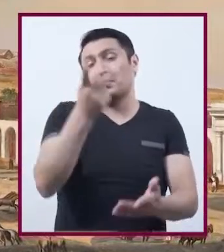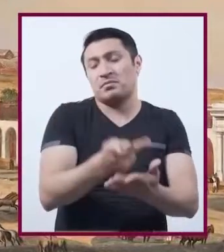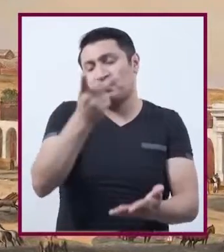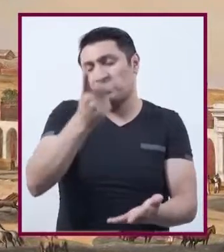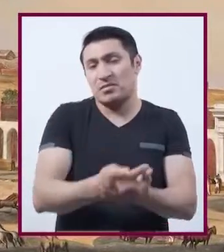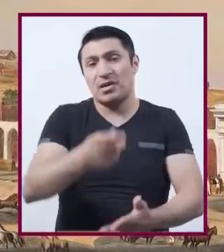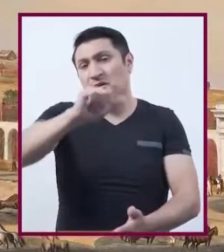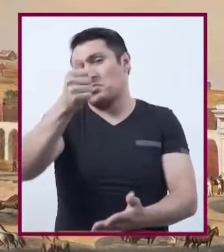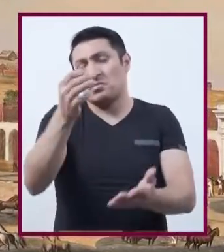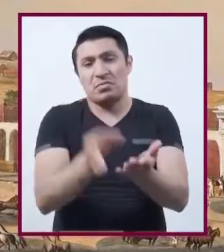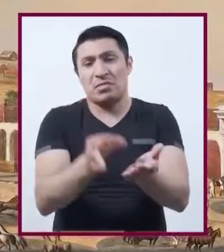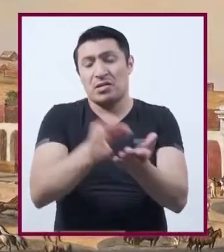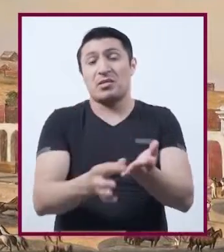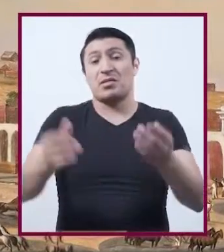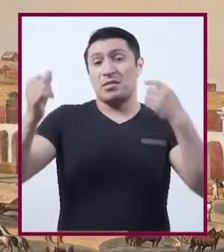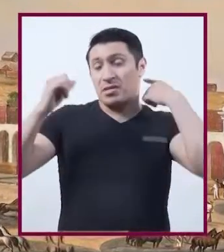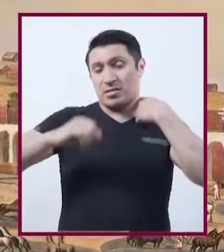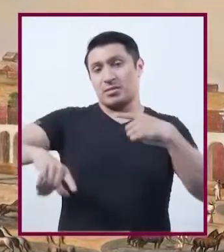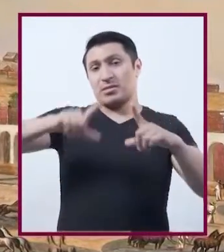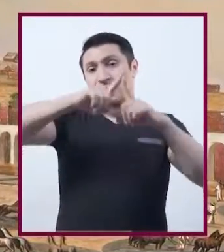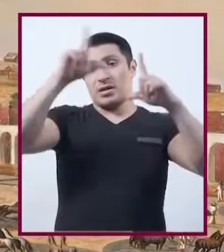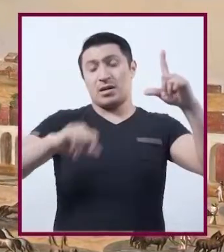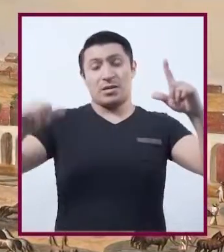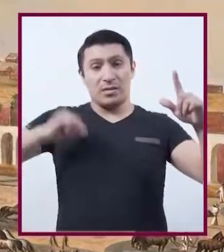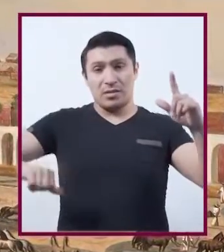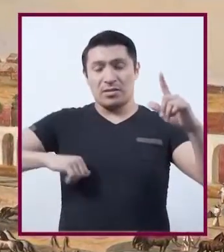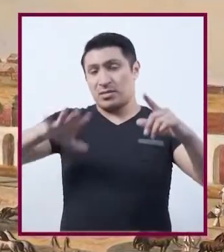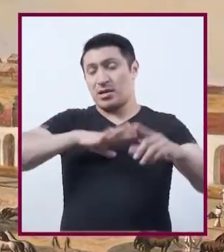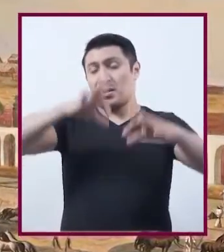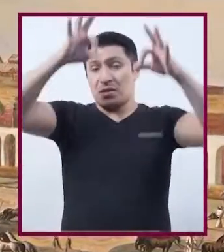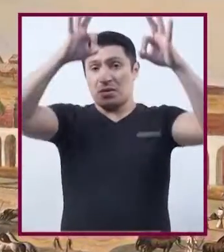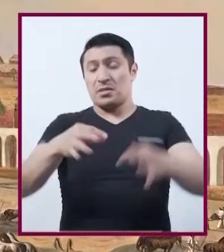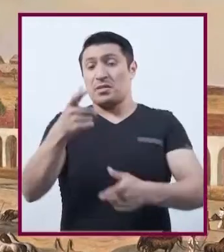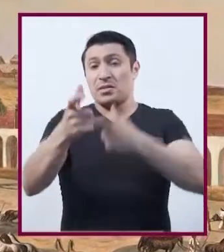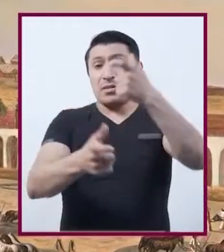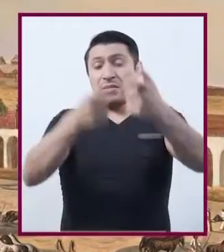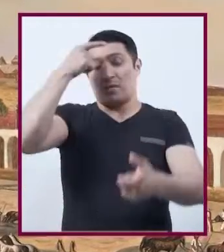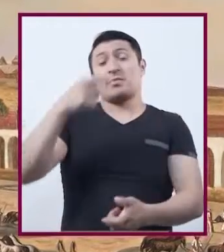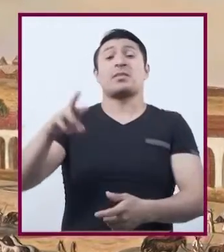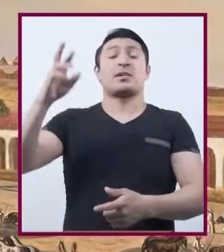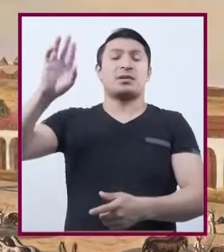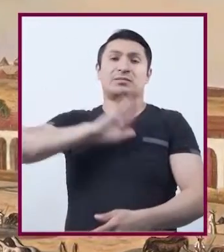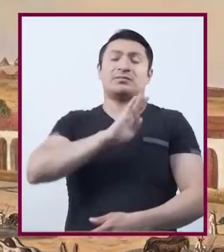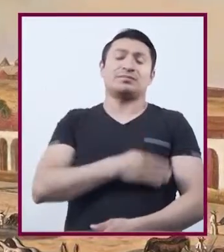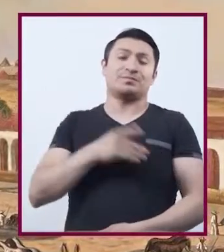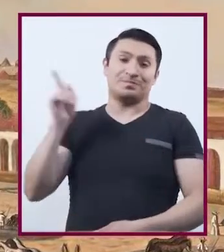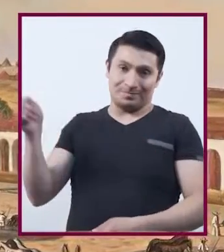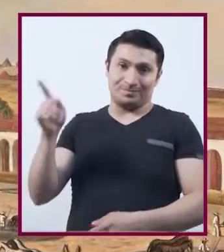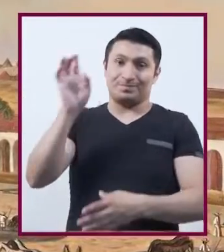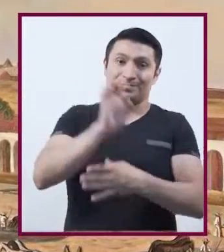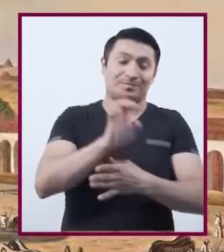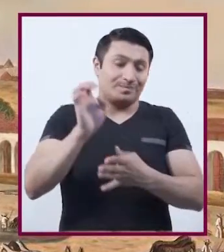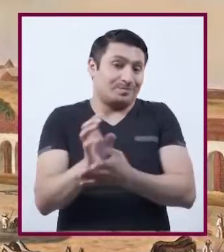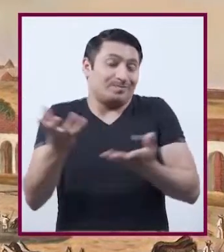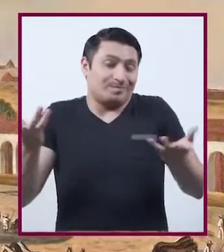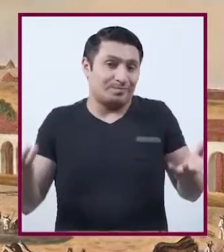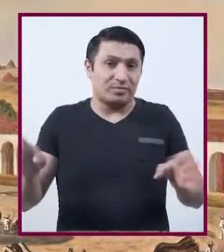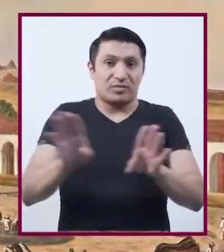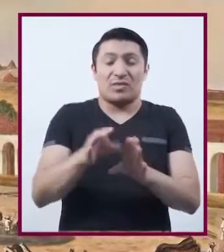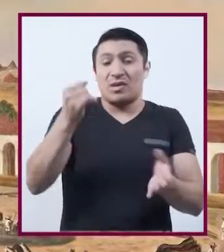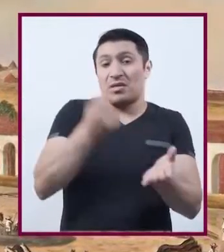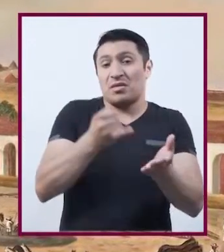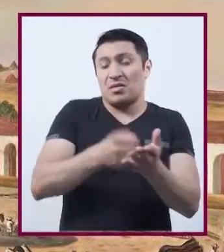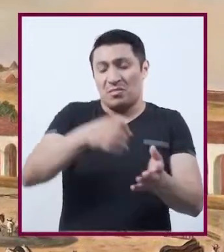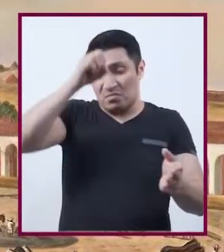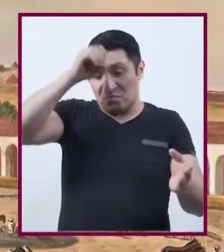sabes, la extracción de plata y otros metales en la Nueva España suponía un enorme ingreso para la corona. Por lo